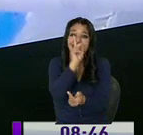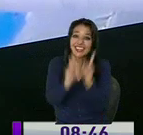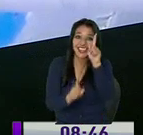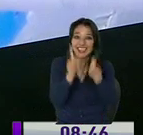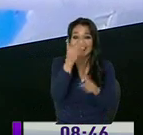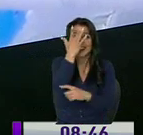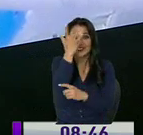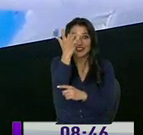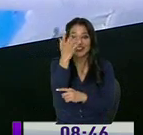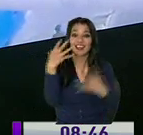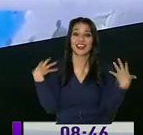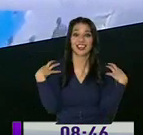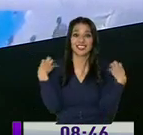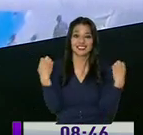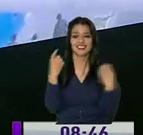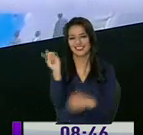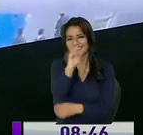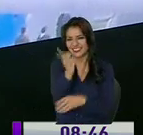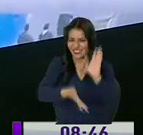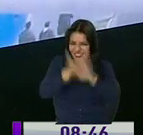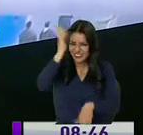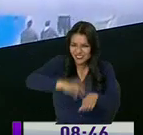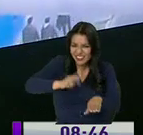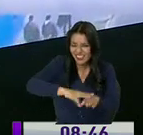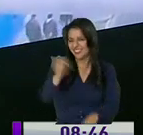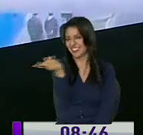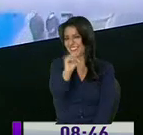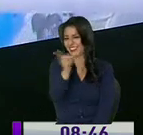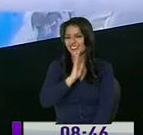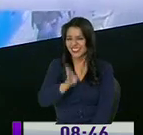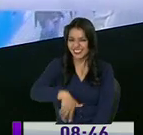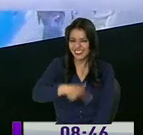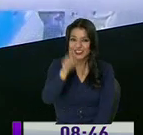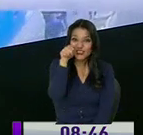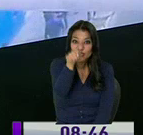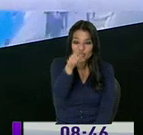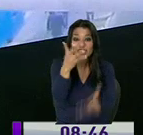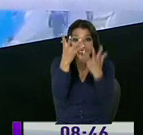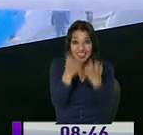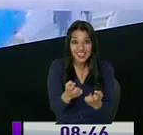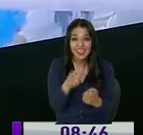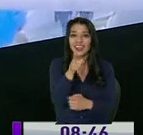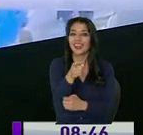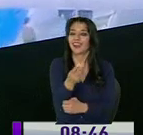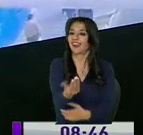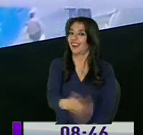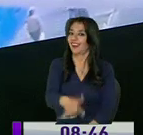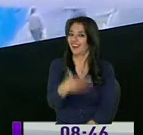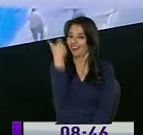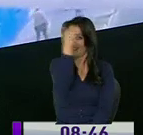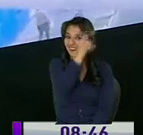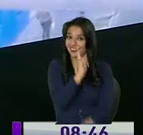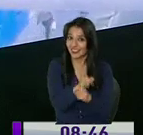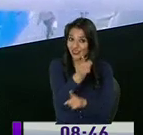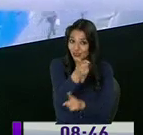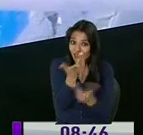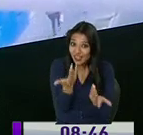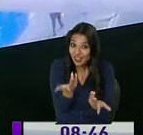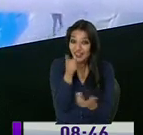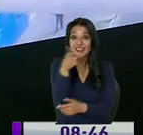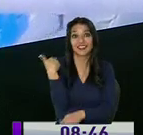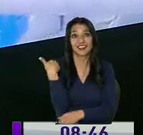tanto desestrés. No, que nos vamos a ir a Miami, que Bélgica. Usted quiere mandarnos a Miami. Si tiene eso, tenga la